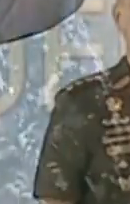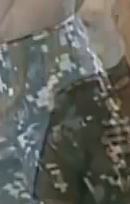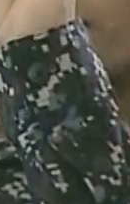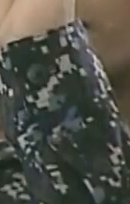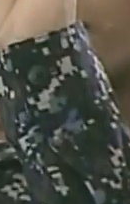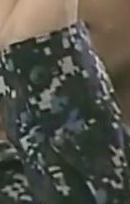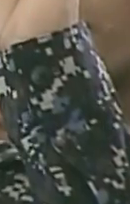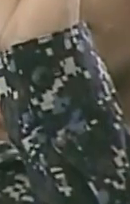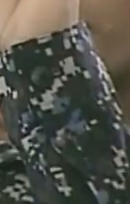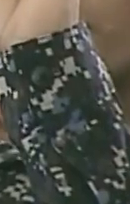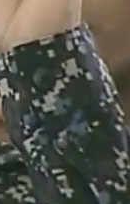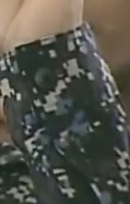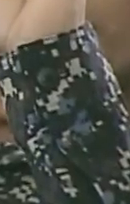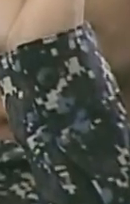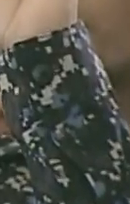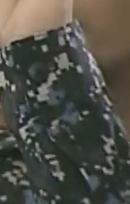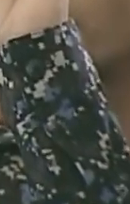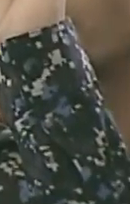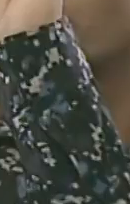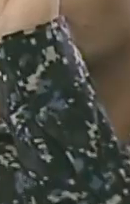de nuestra querida patria,